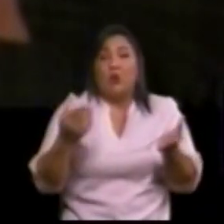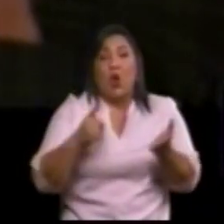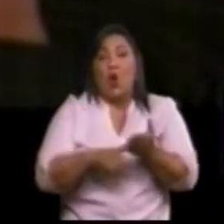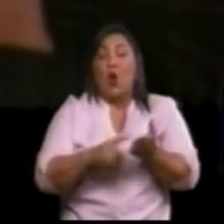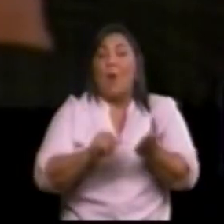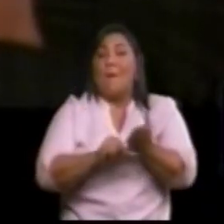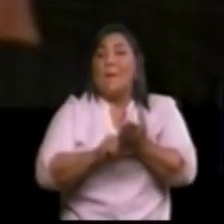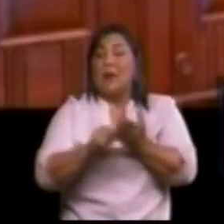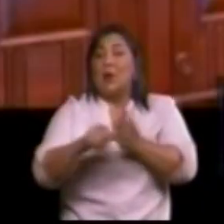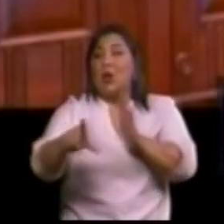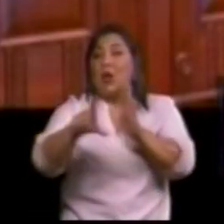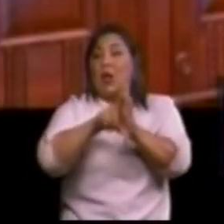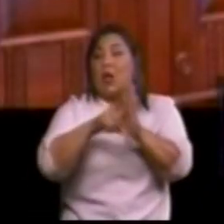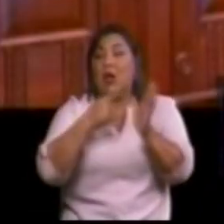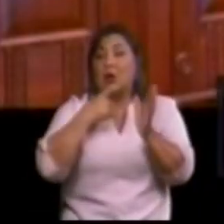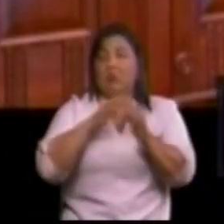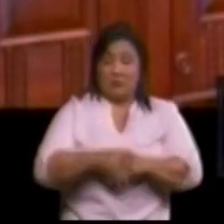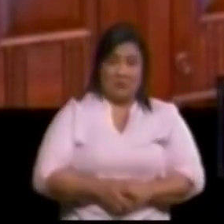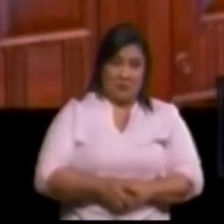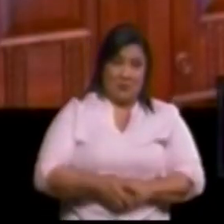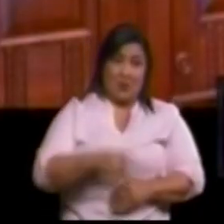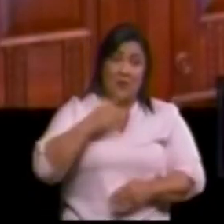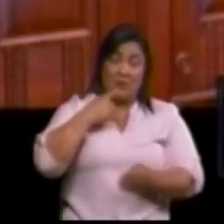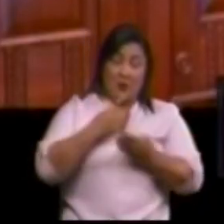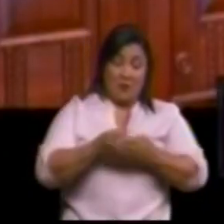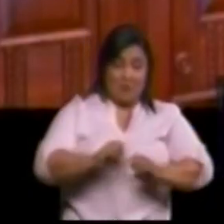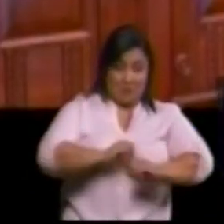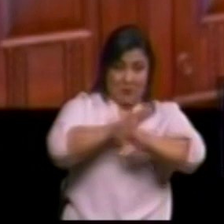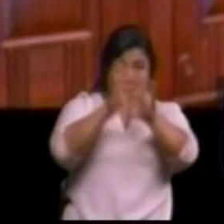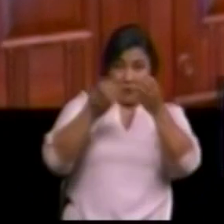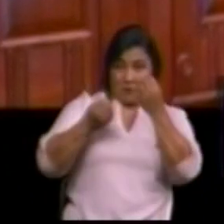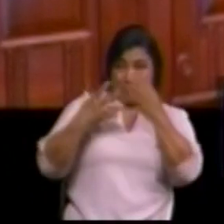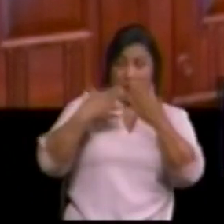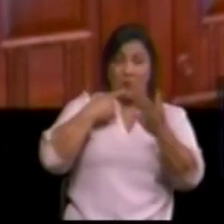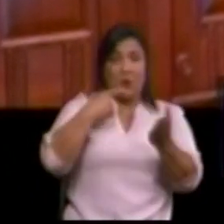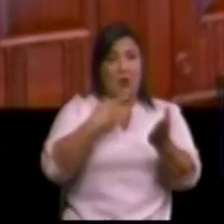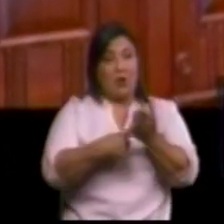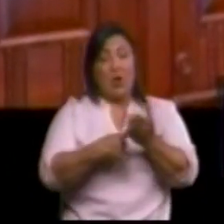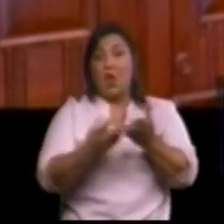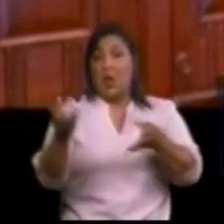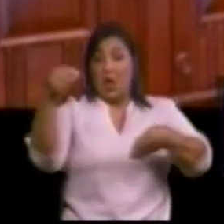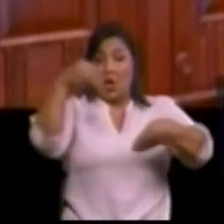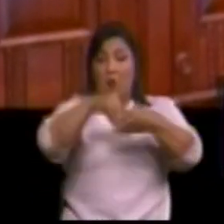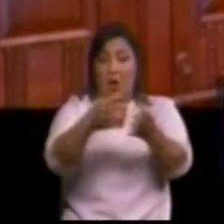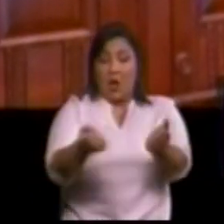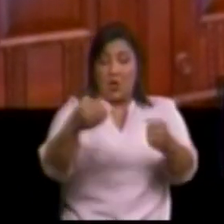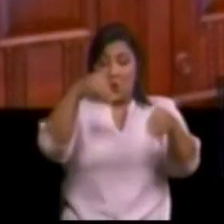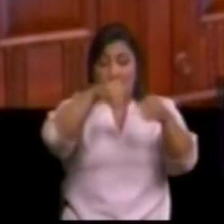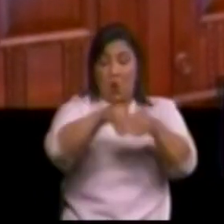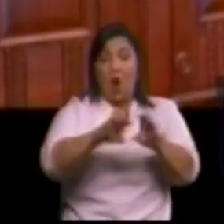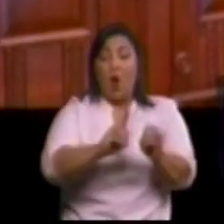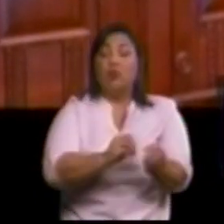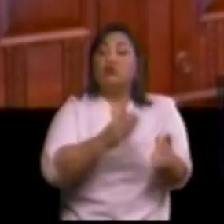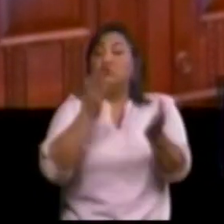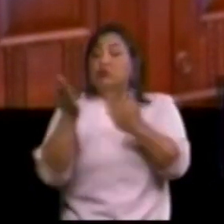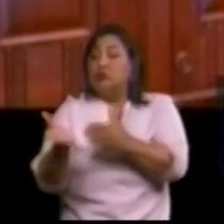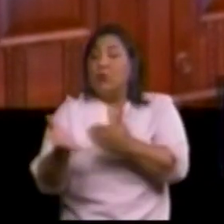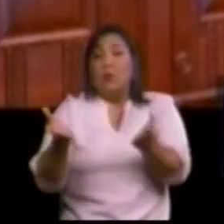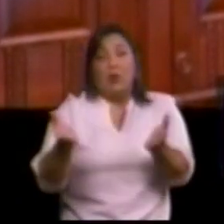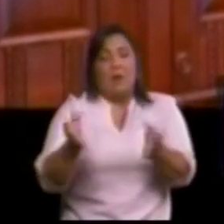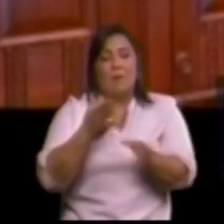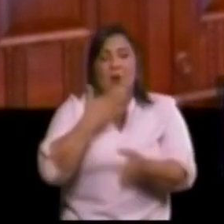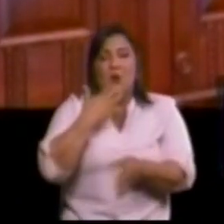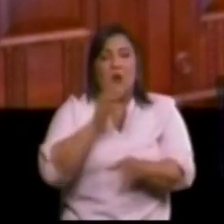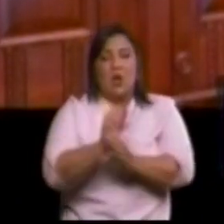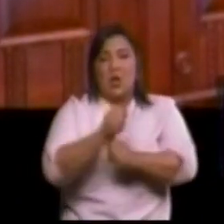el Ministerio de la Ley. Lo dije claramente en mi intervención, no podemos permitir ni que se archive ni que pase por el Ministerio de la Ley, sino que se haga